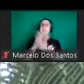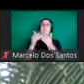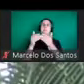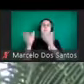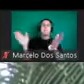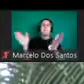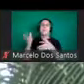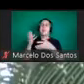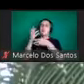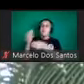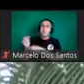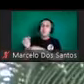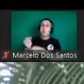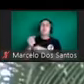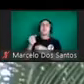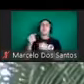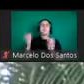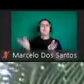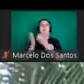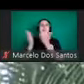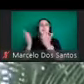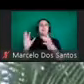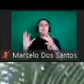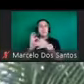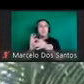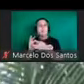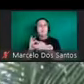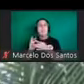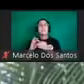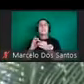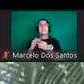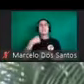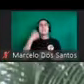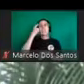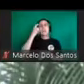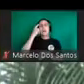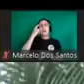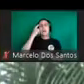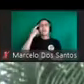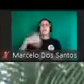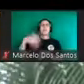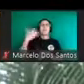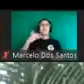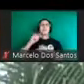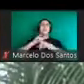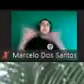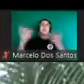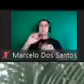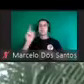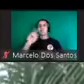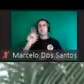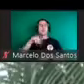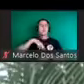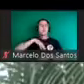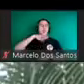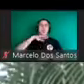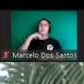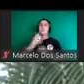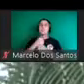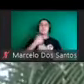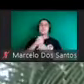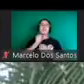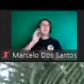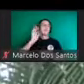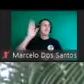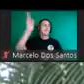poquito en oportunidades, pero que todavía tiene muchos desafíos. Y a María Gloria por acompañarnos, por estar representando a ese grupo